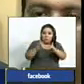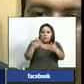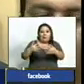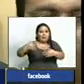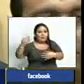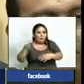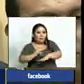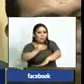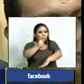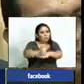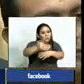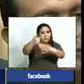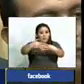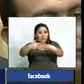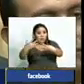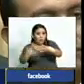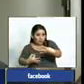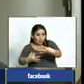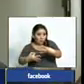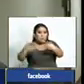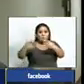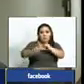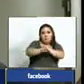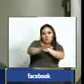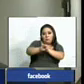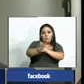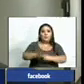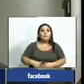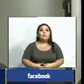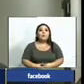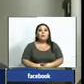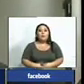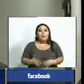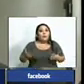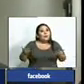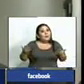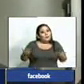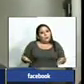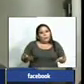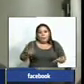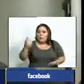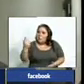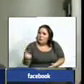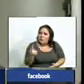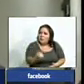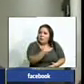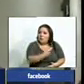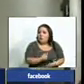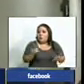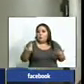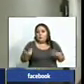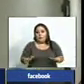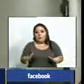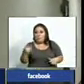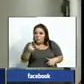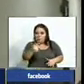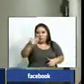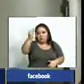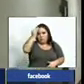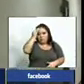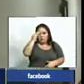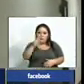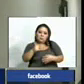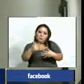que ya haya sido publicada. En la que esperamos que todo mundo, por lo menos la mayoría, pueda quedar